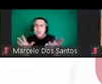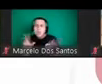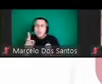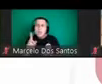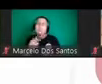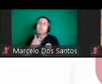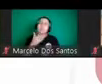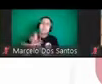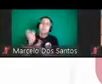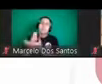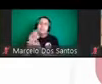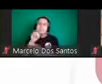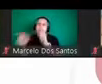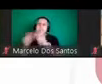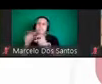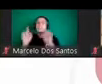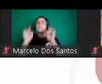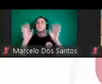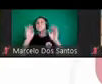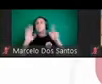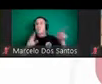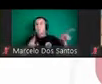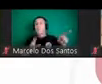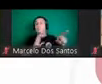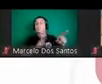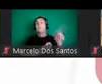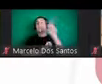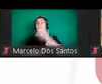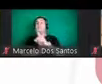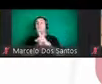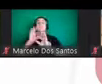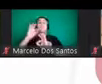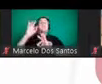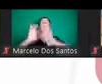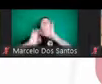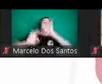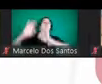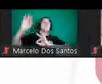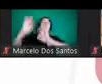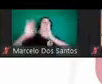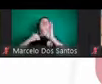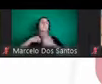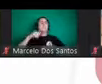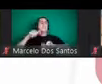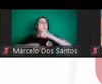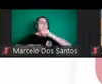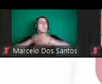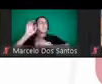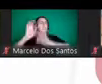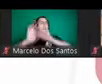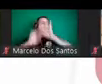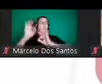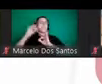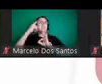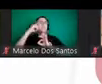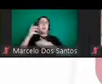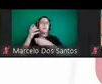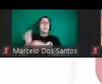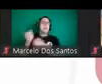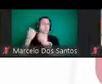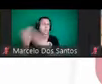naturales, ¿verdad? Y el apoyo diseñado sí es ya una estrategia, una